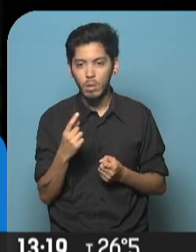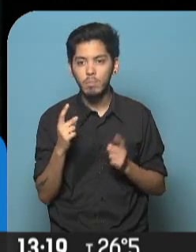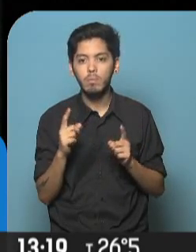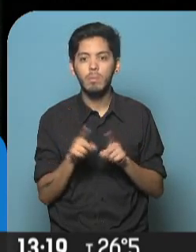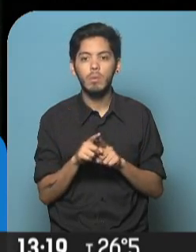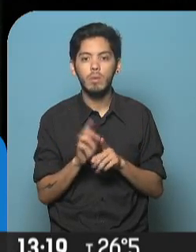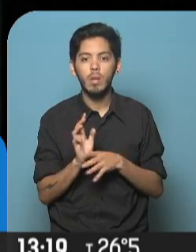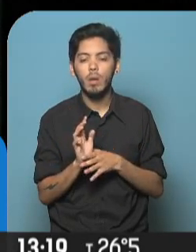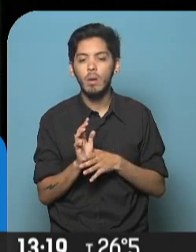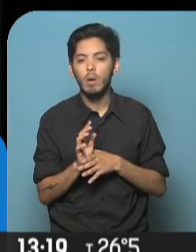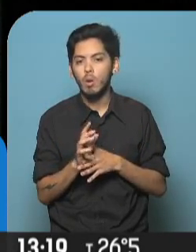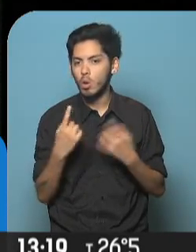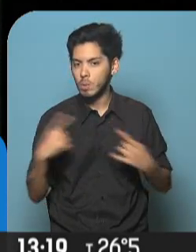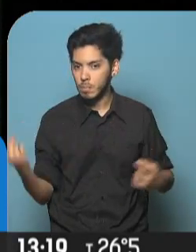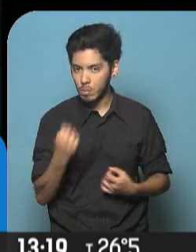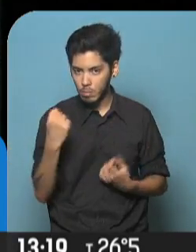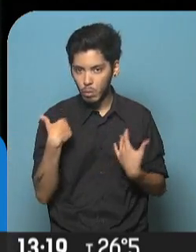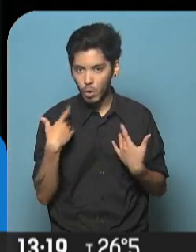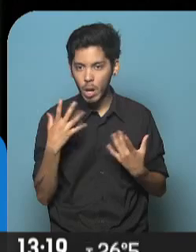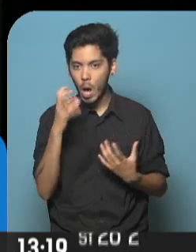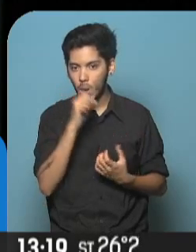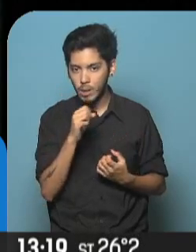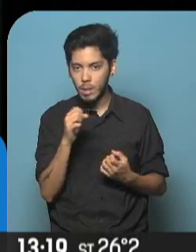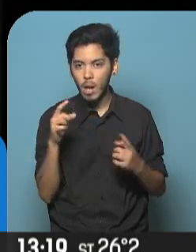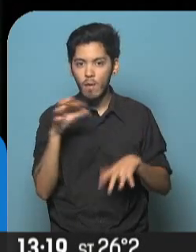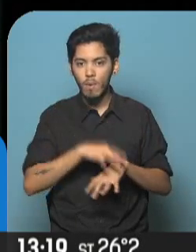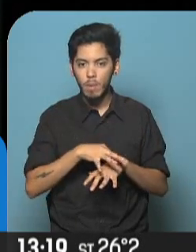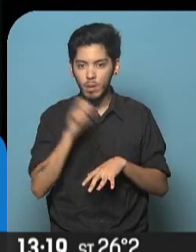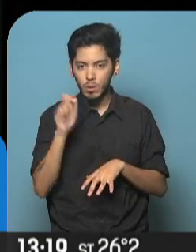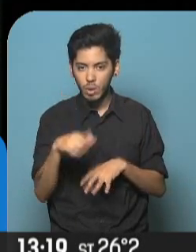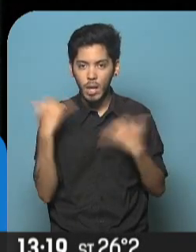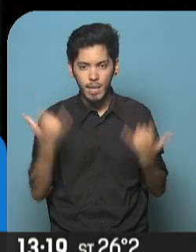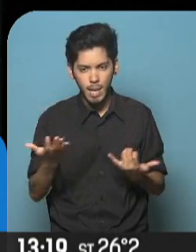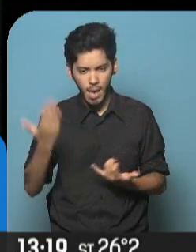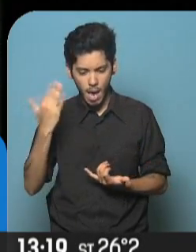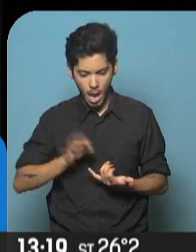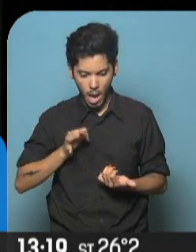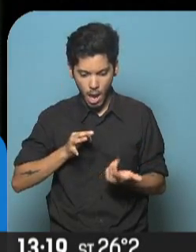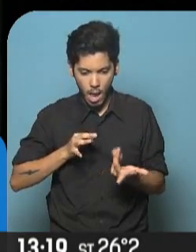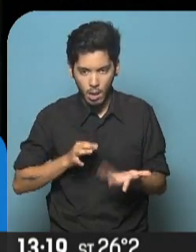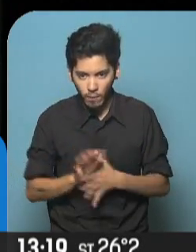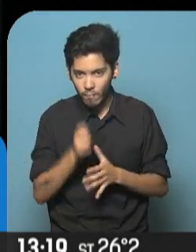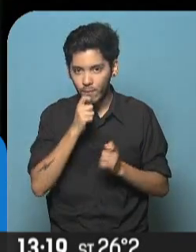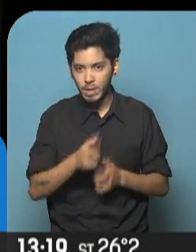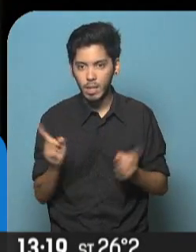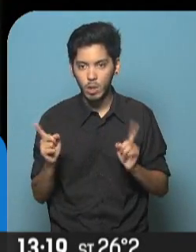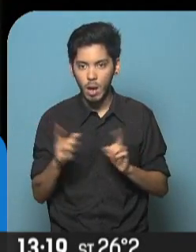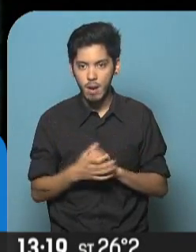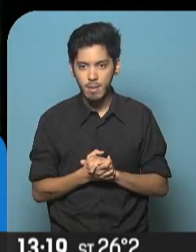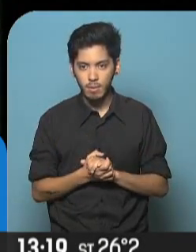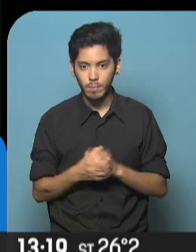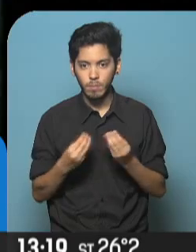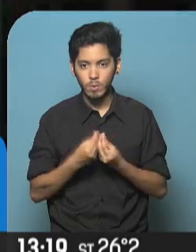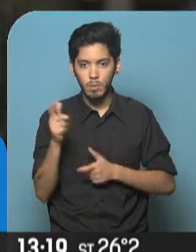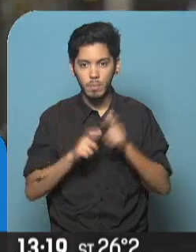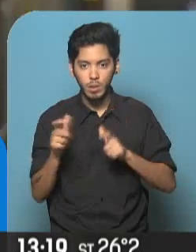poder sobrellevar el padecimiento físico que él tenía no es fácil y mucha gente